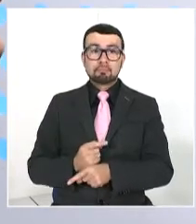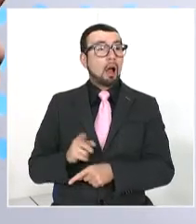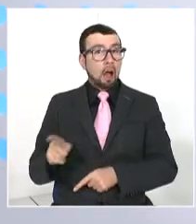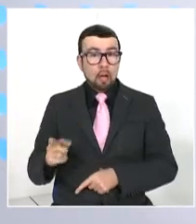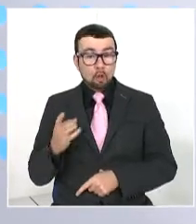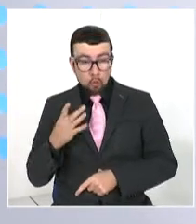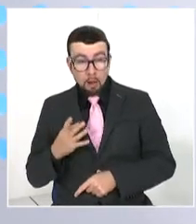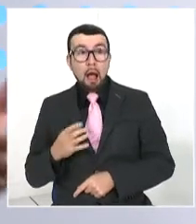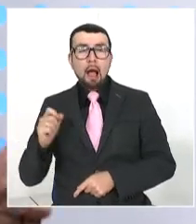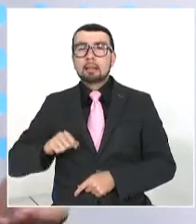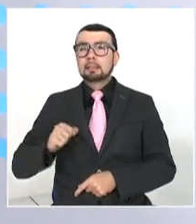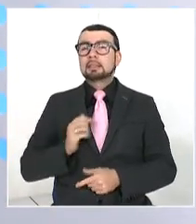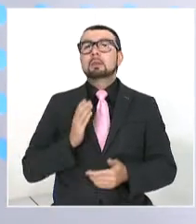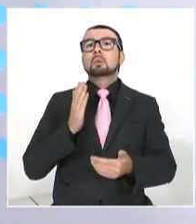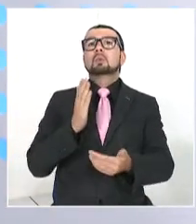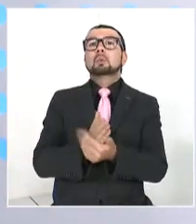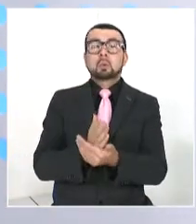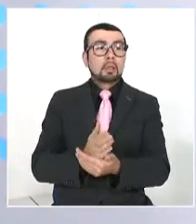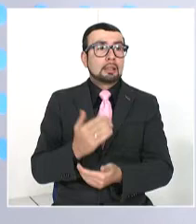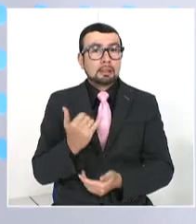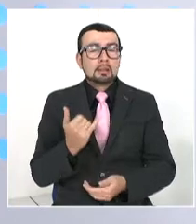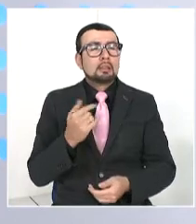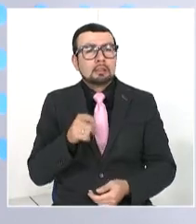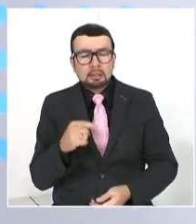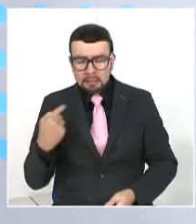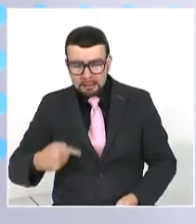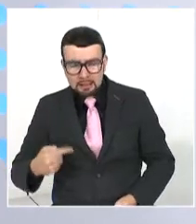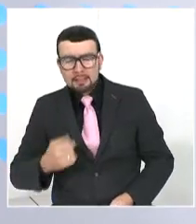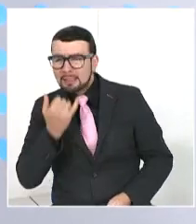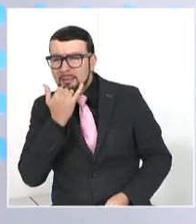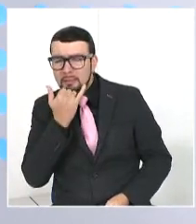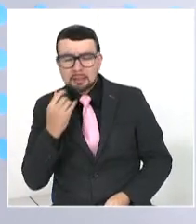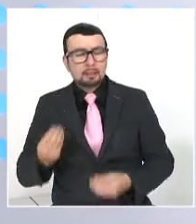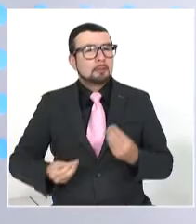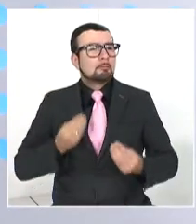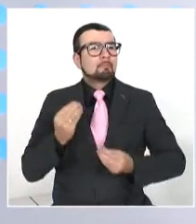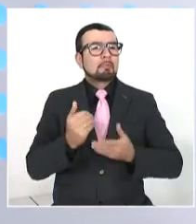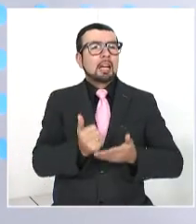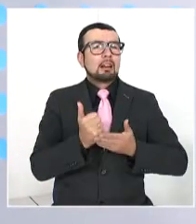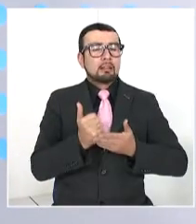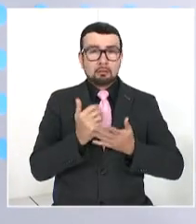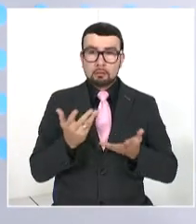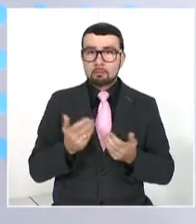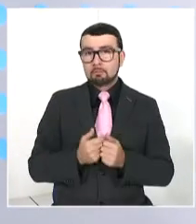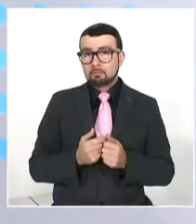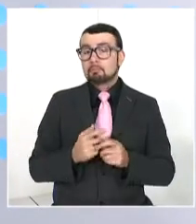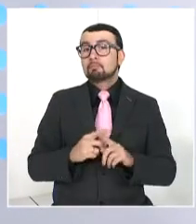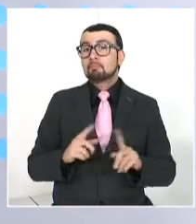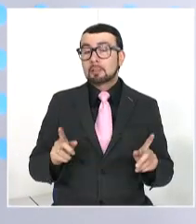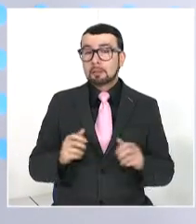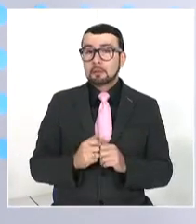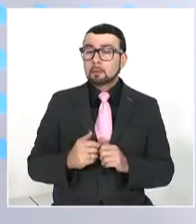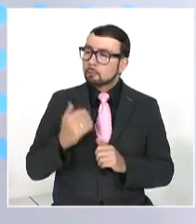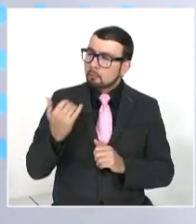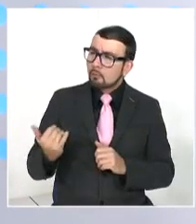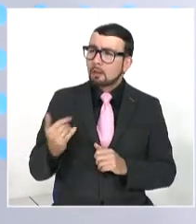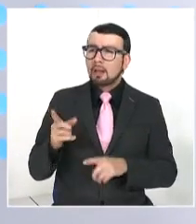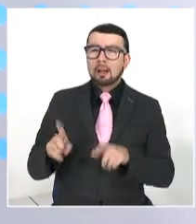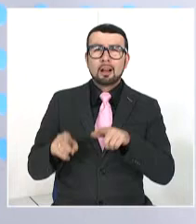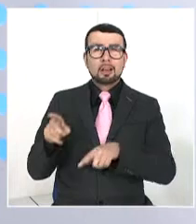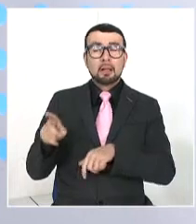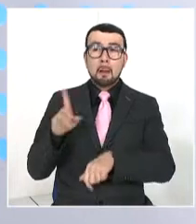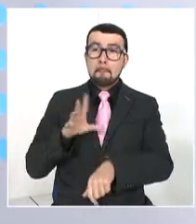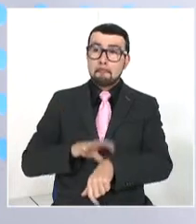sí consulto, ahí sí voy y pregunto qué es lo que está sucediendo. Y entonces, como hay medicamentos